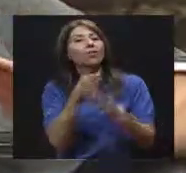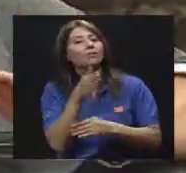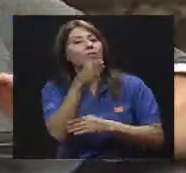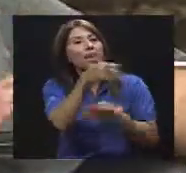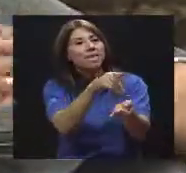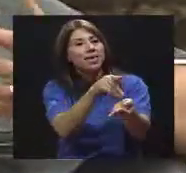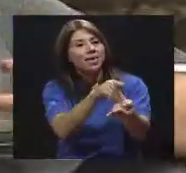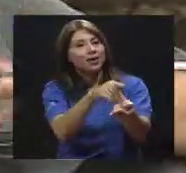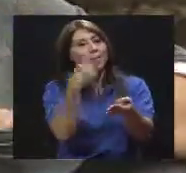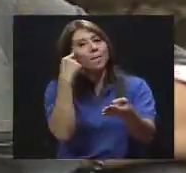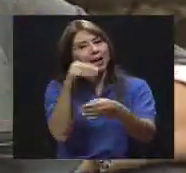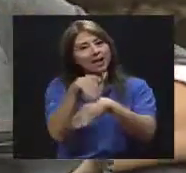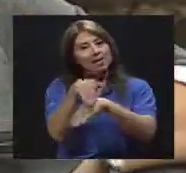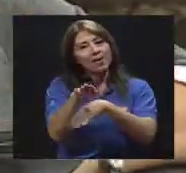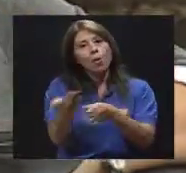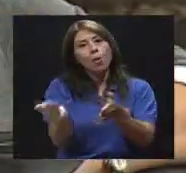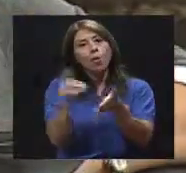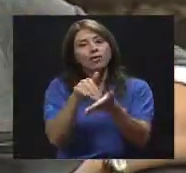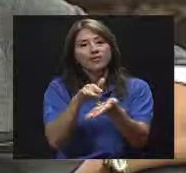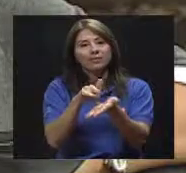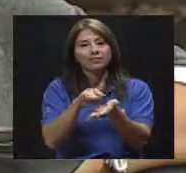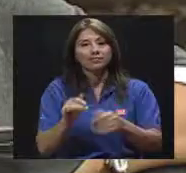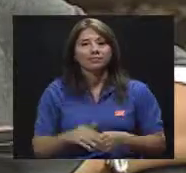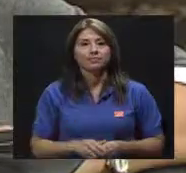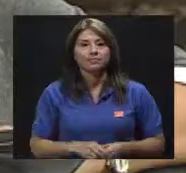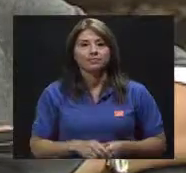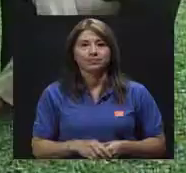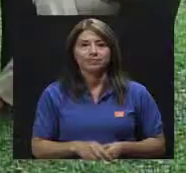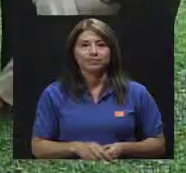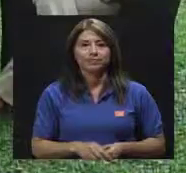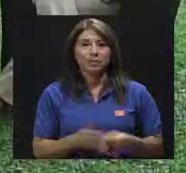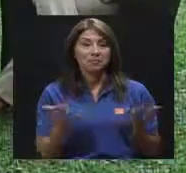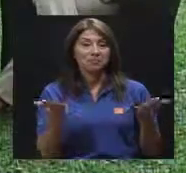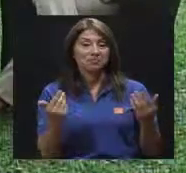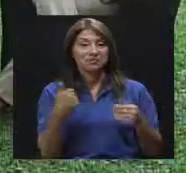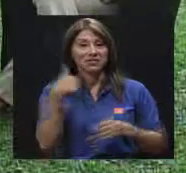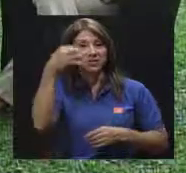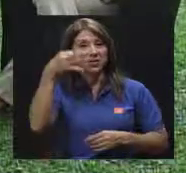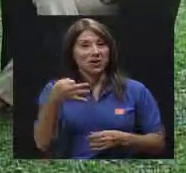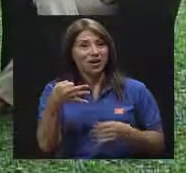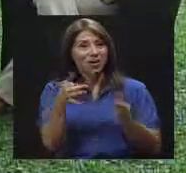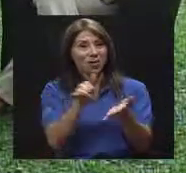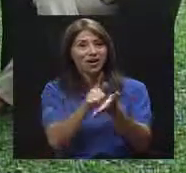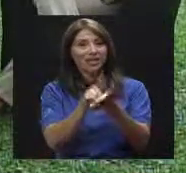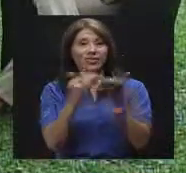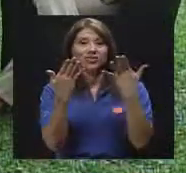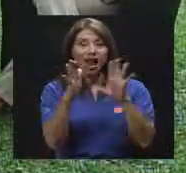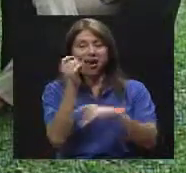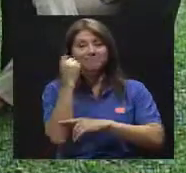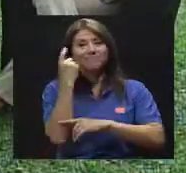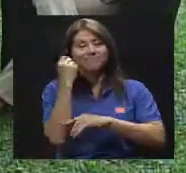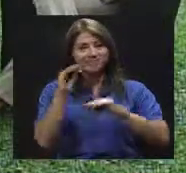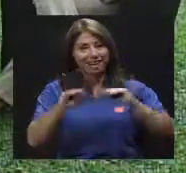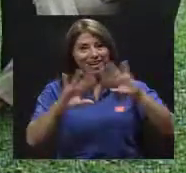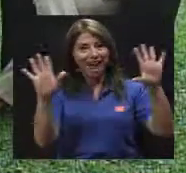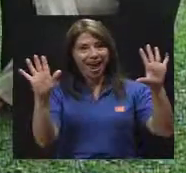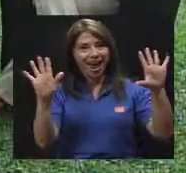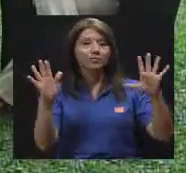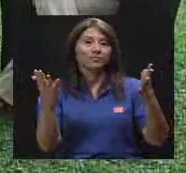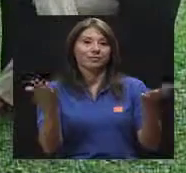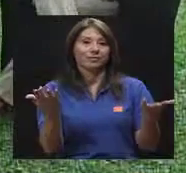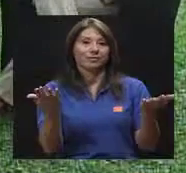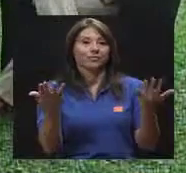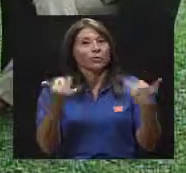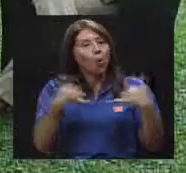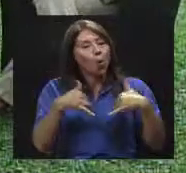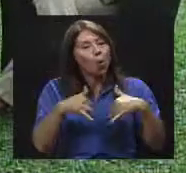nuevamente al médico para que le prescriba un nuevo ciclo de tratamiento. Bueno, yo creo que con esto ha quedado muy claro, doctora. Por supuesto que